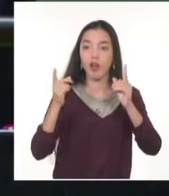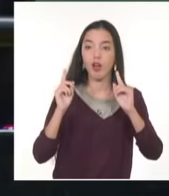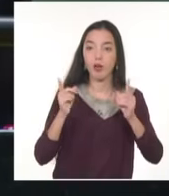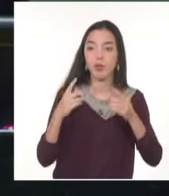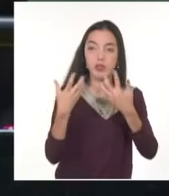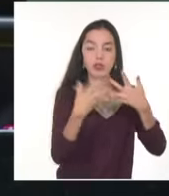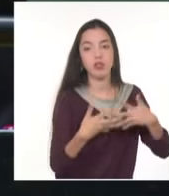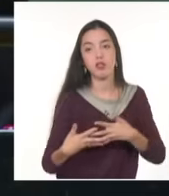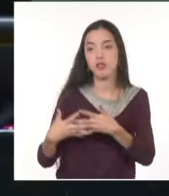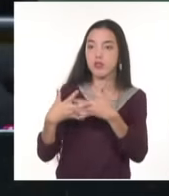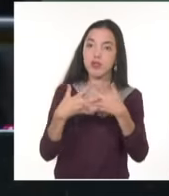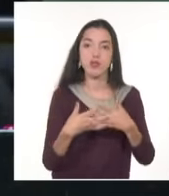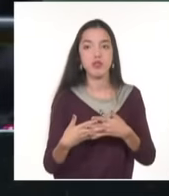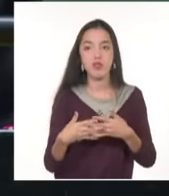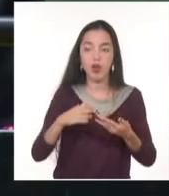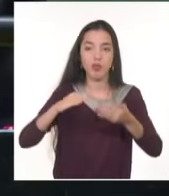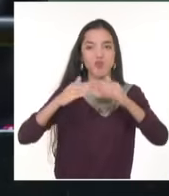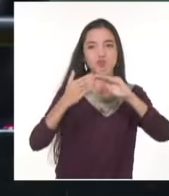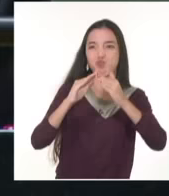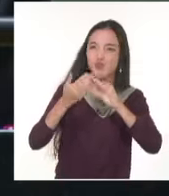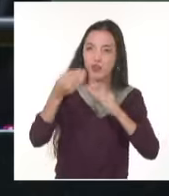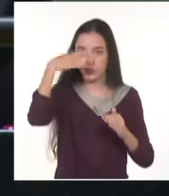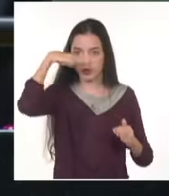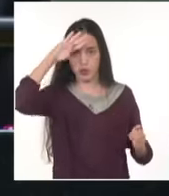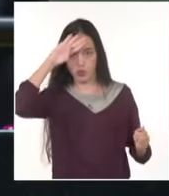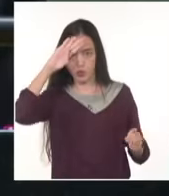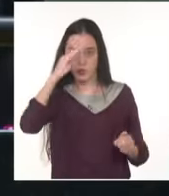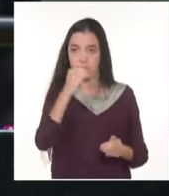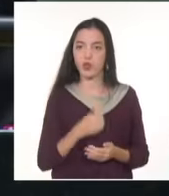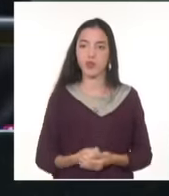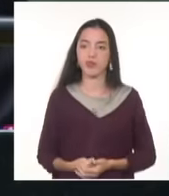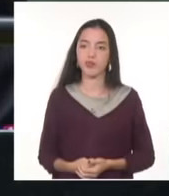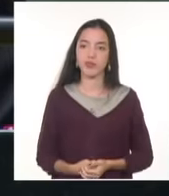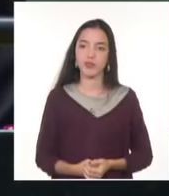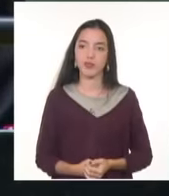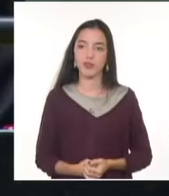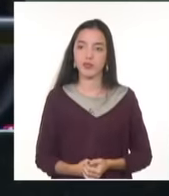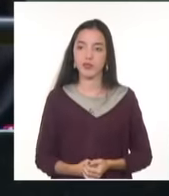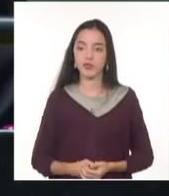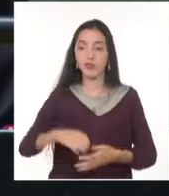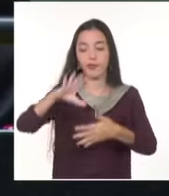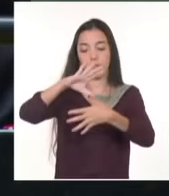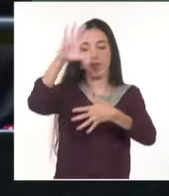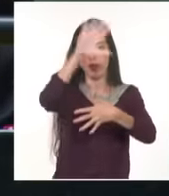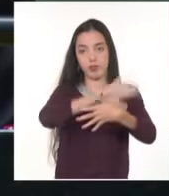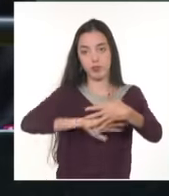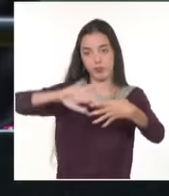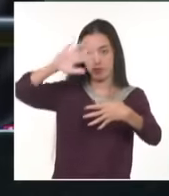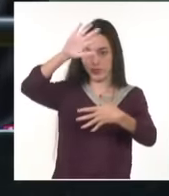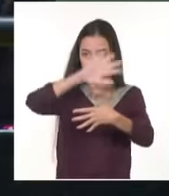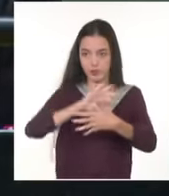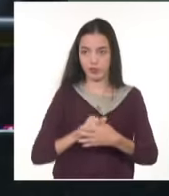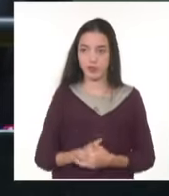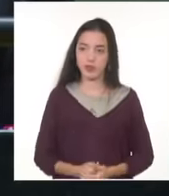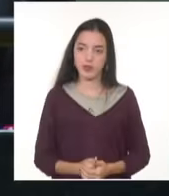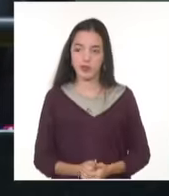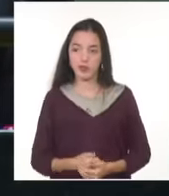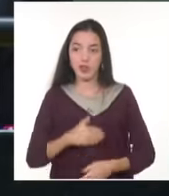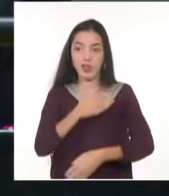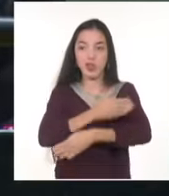estadounidense hacia Cuba y hacia la región de nuestra América. El bloqueo